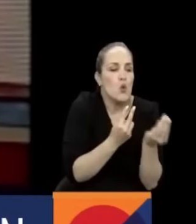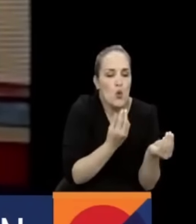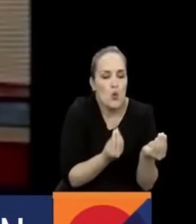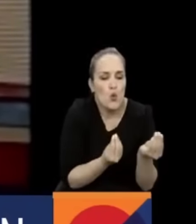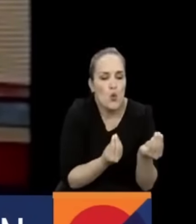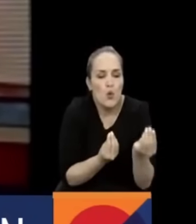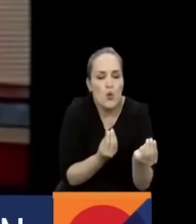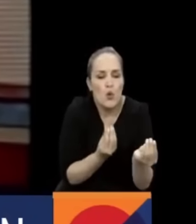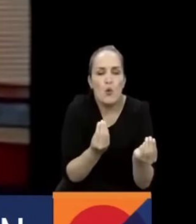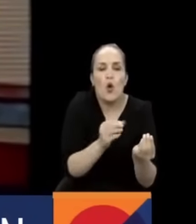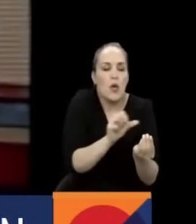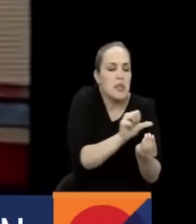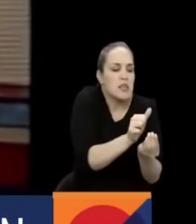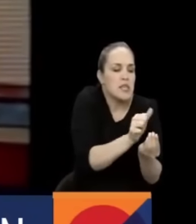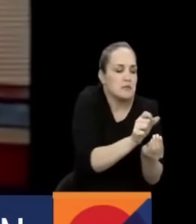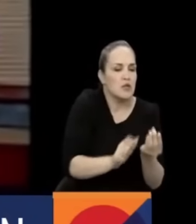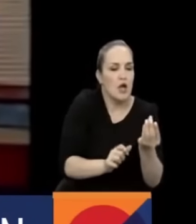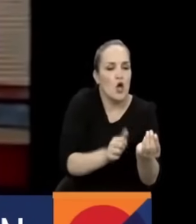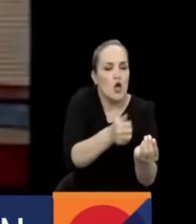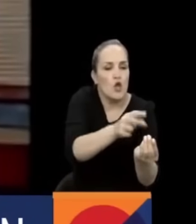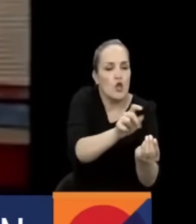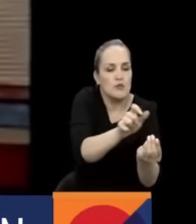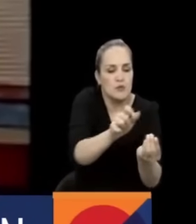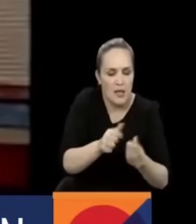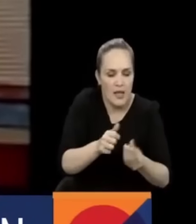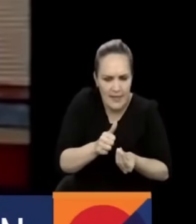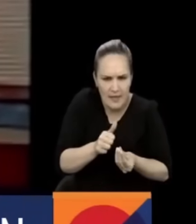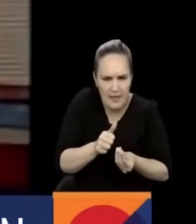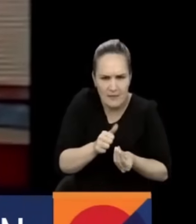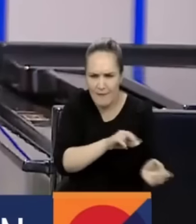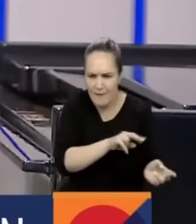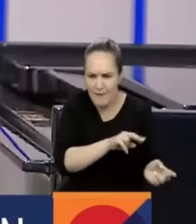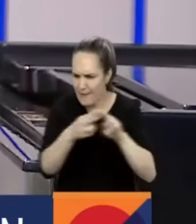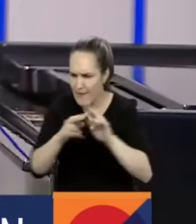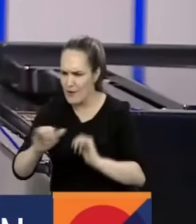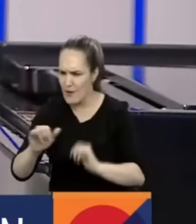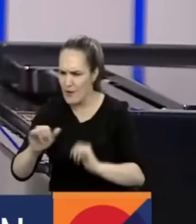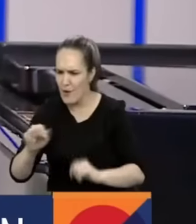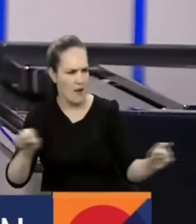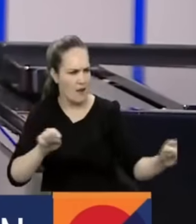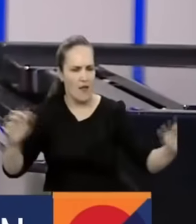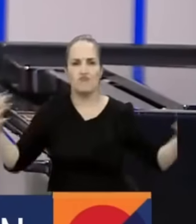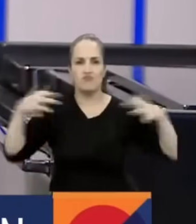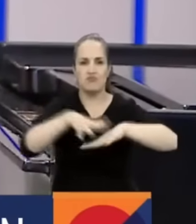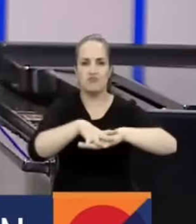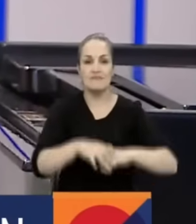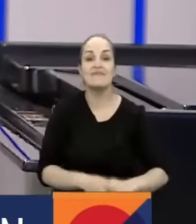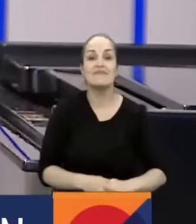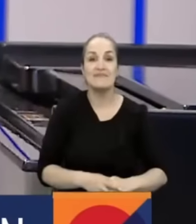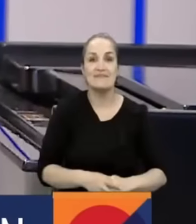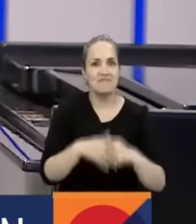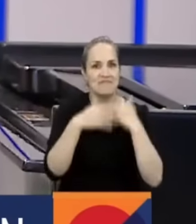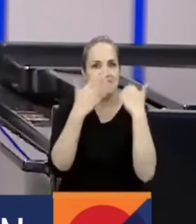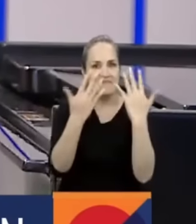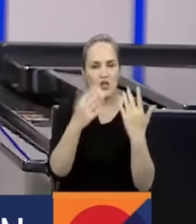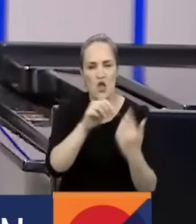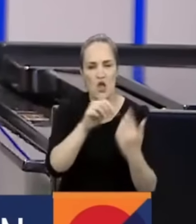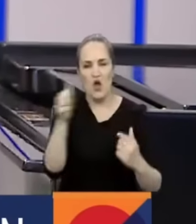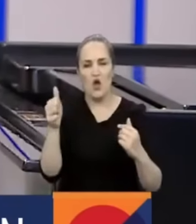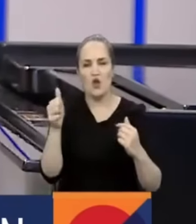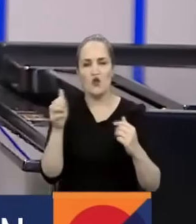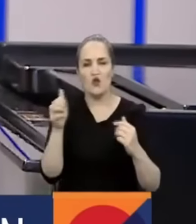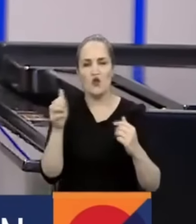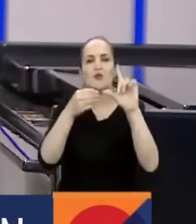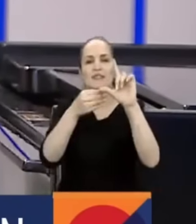decir, de 10, 12 personas, lo mismo que la Guacherna. Me describieron la Guacherna. Y bueno, para que se acaben de hacer una idea, veamos otro fragmento de